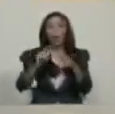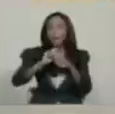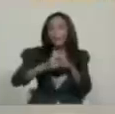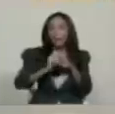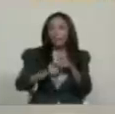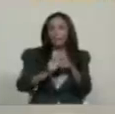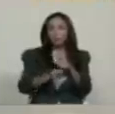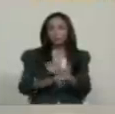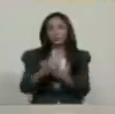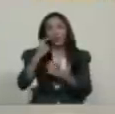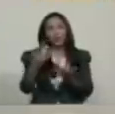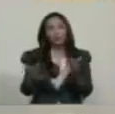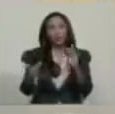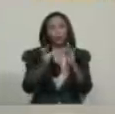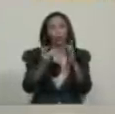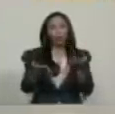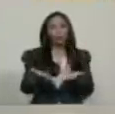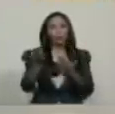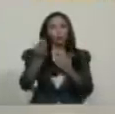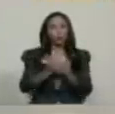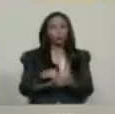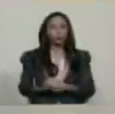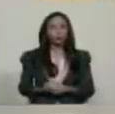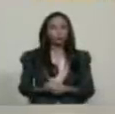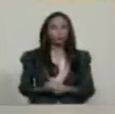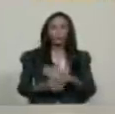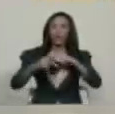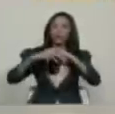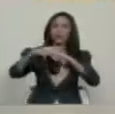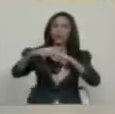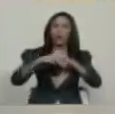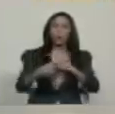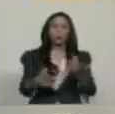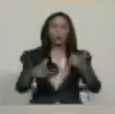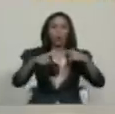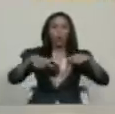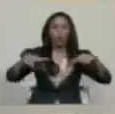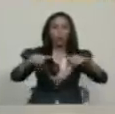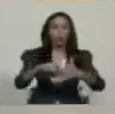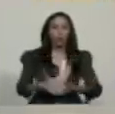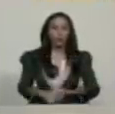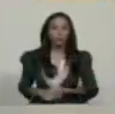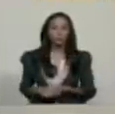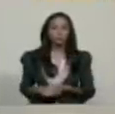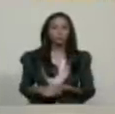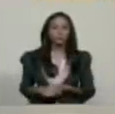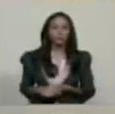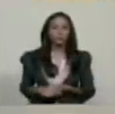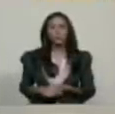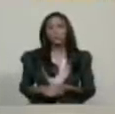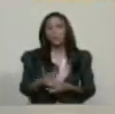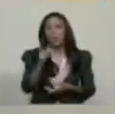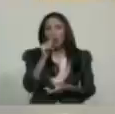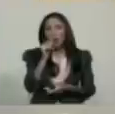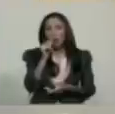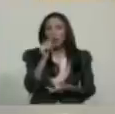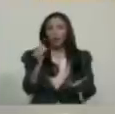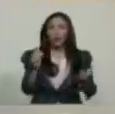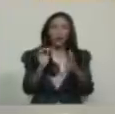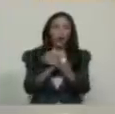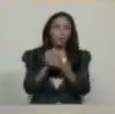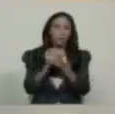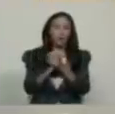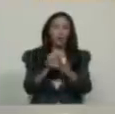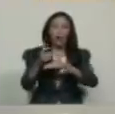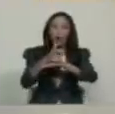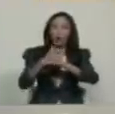dar el pase al kilómetro 11, vía El Jarillo, a nuestro querido camarada